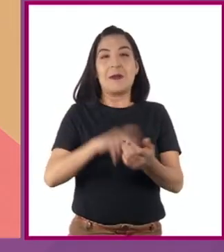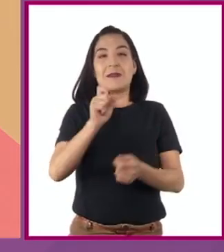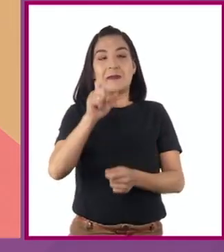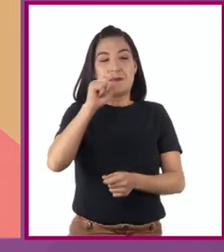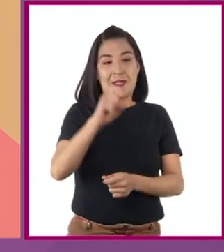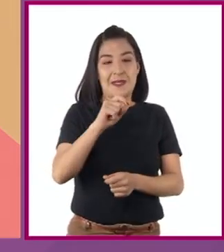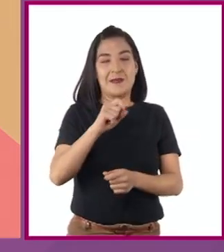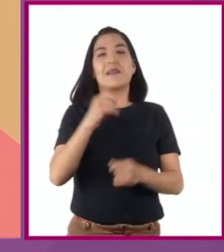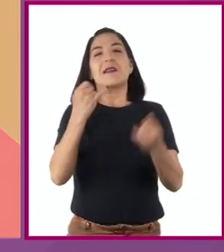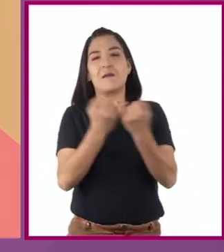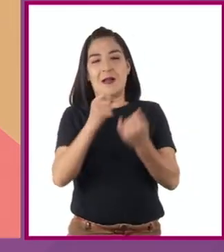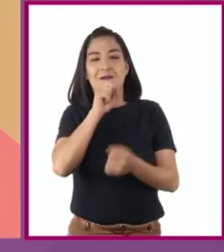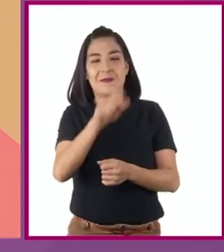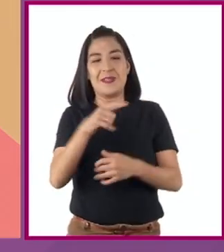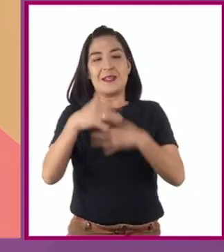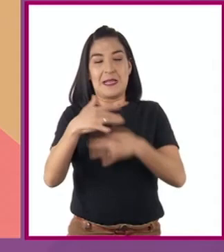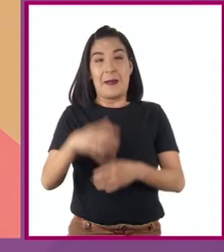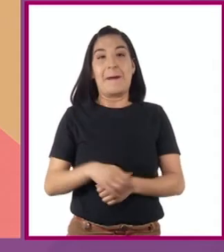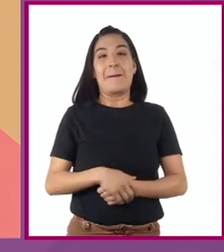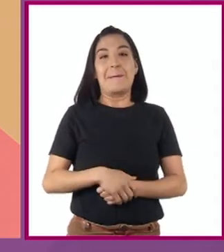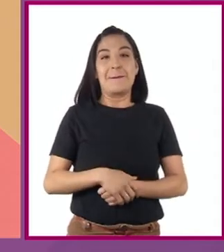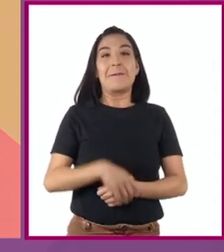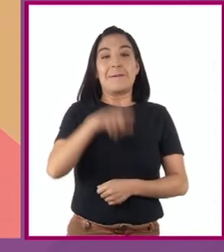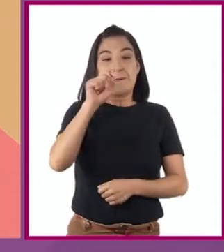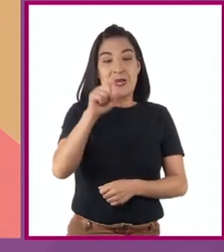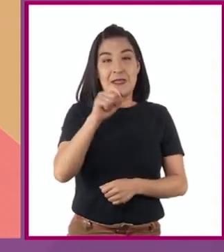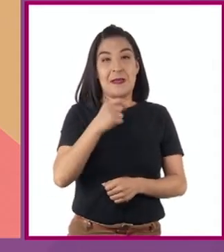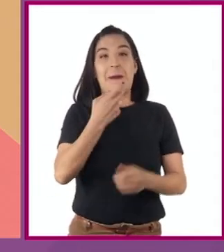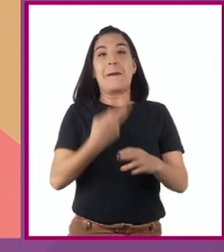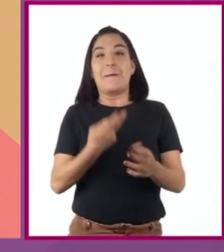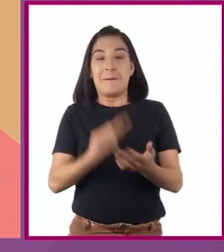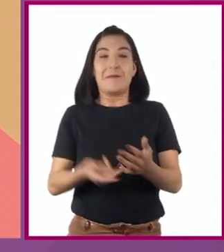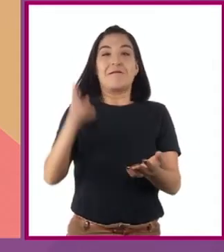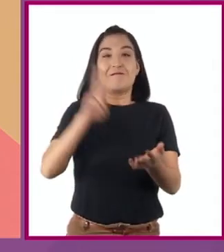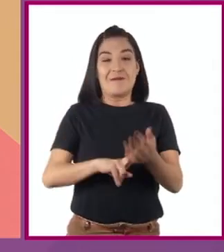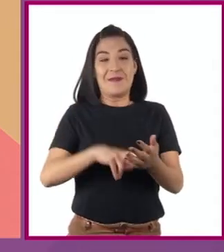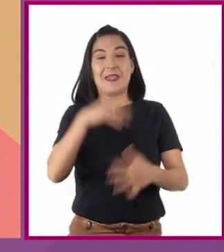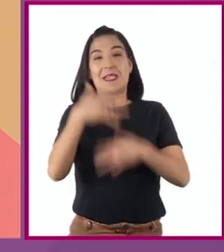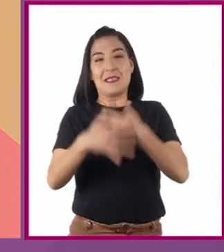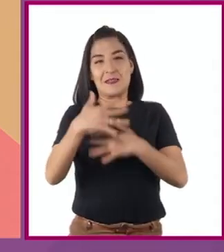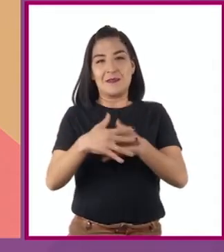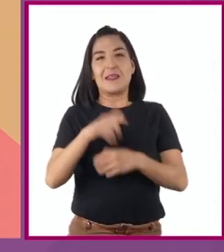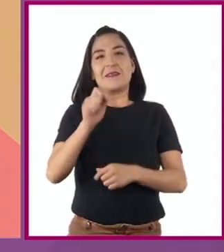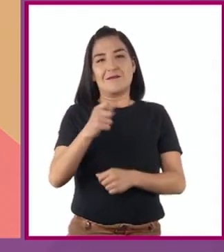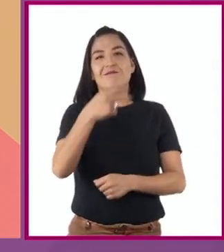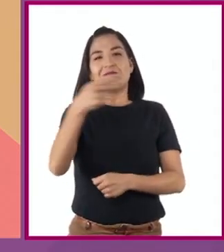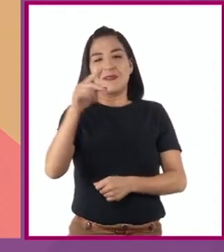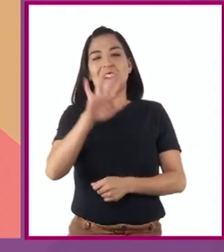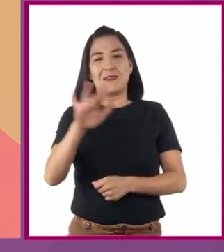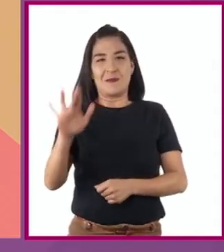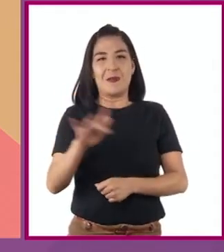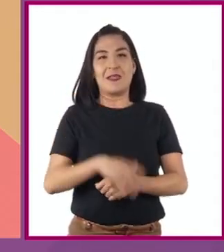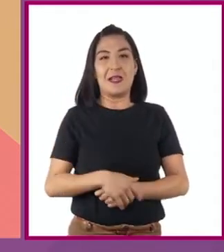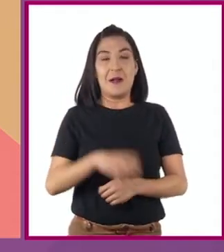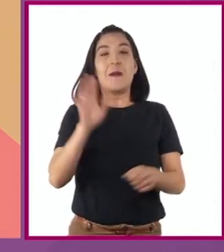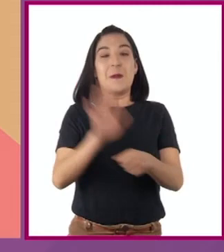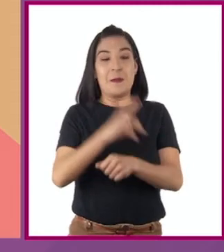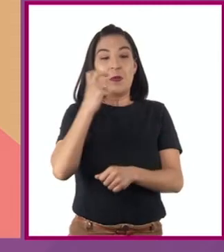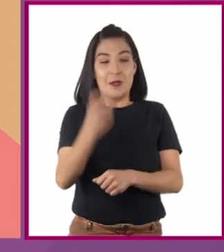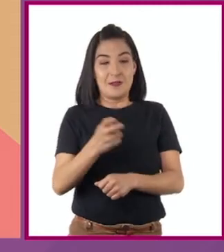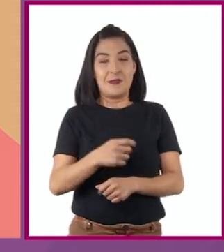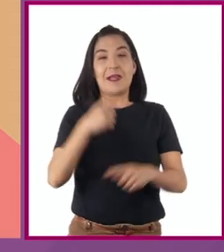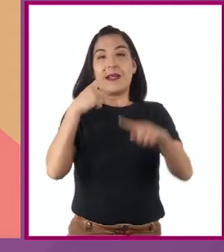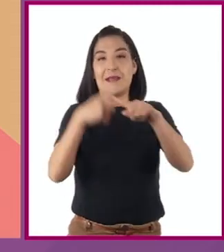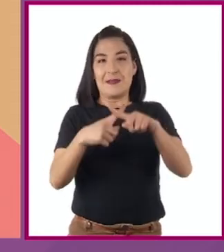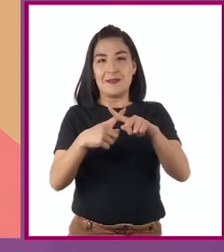suman 55. Y 20 más el doble de 15 suman 50. Por lo tanto,